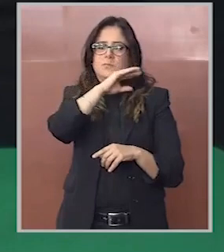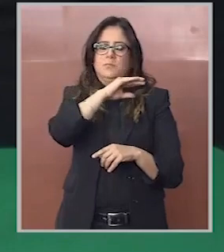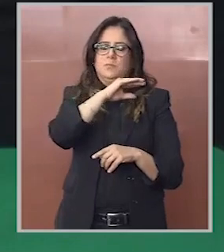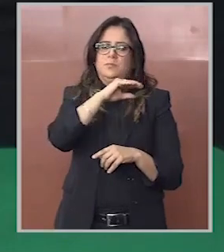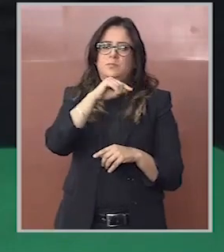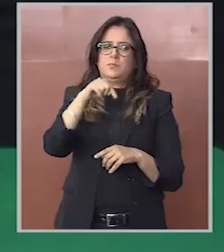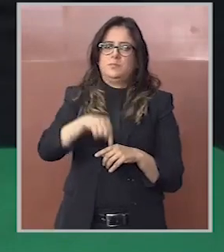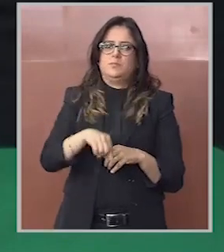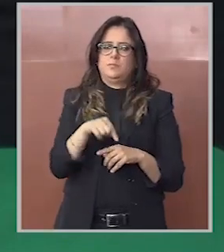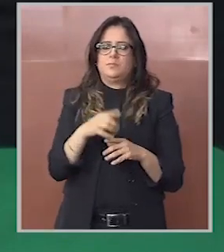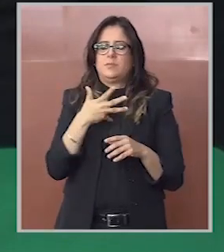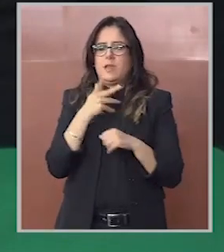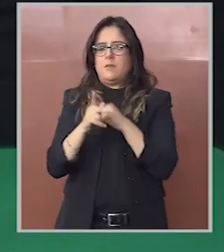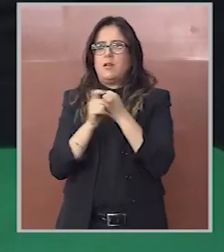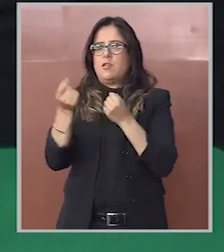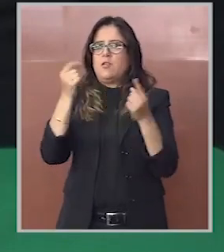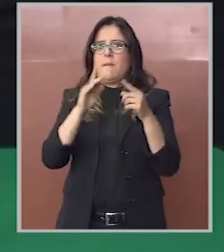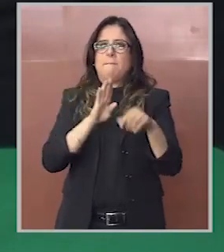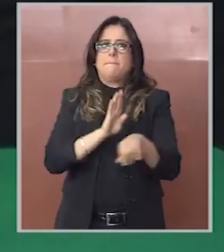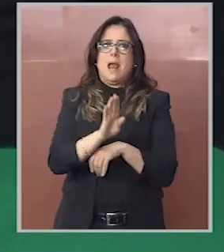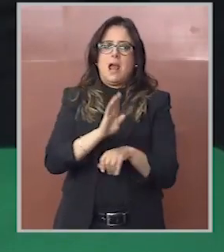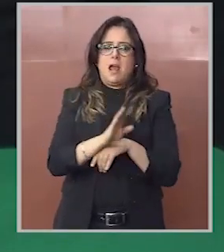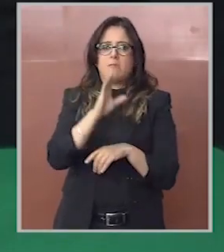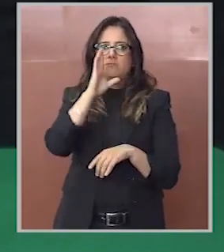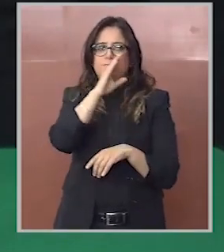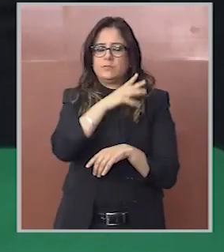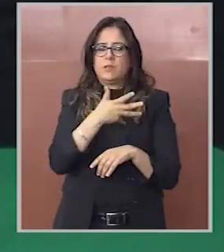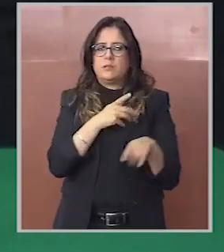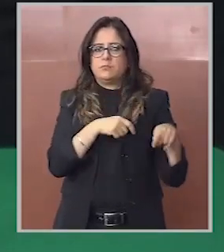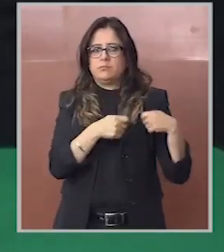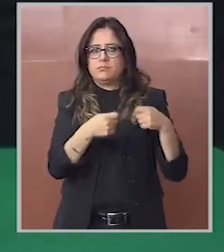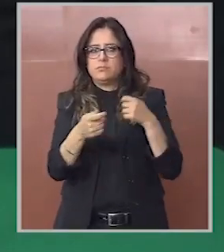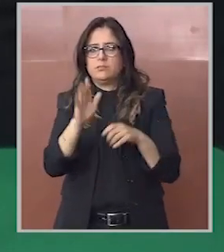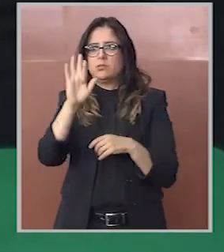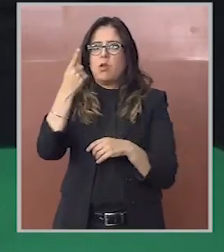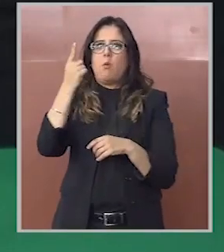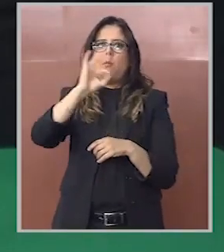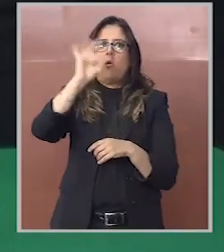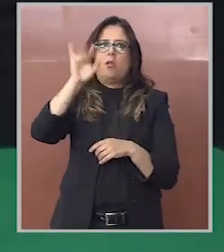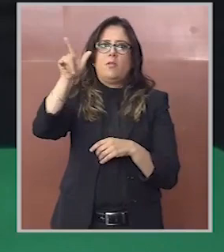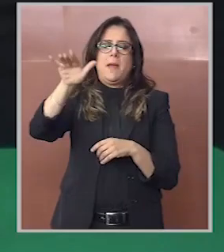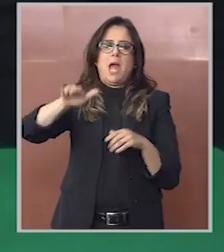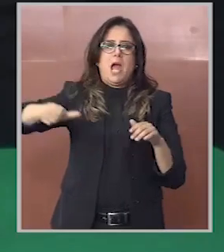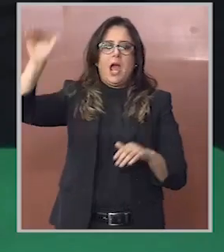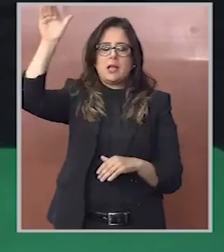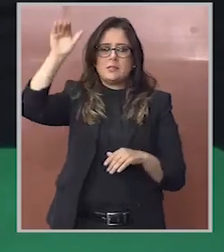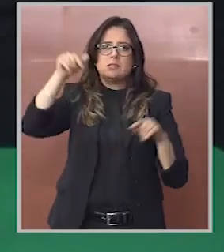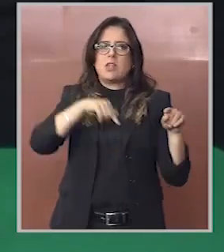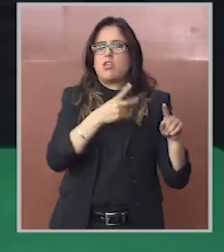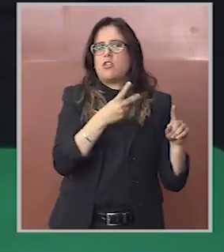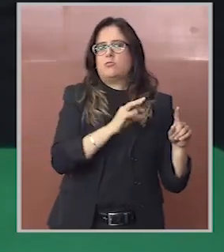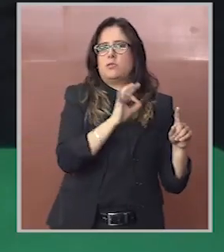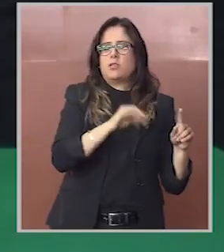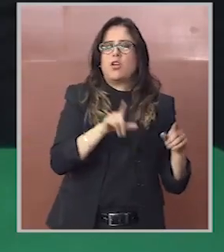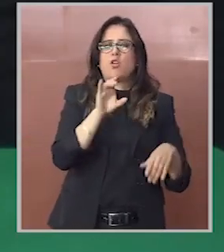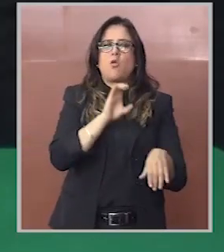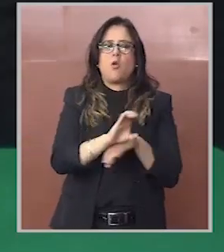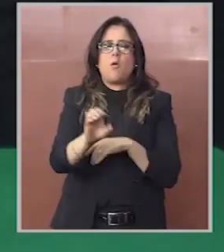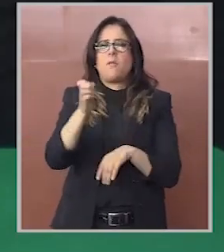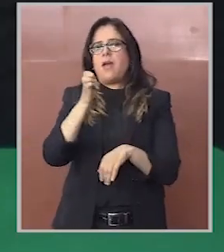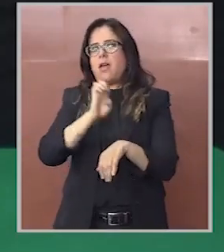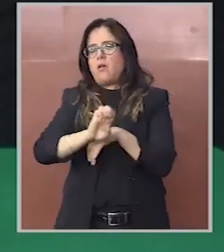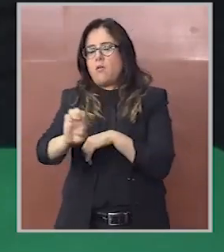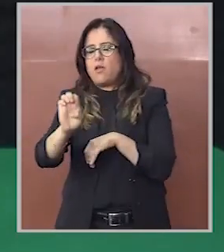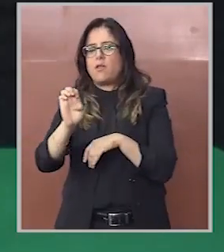50 51 por y hay otros países como Colombia Ecuador que están en un orden de 8 a 10% quizás un